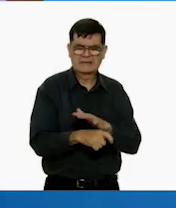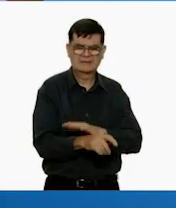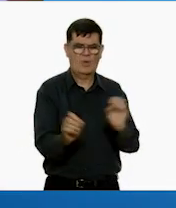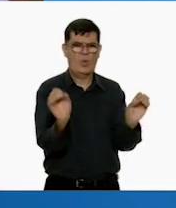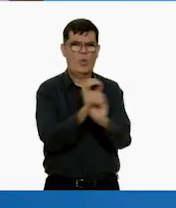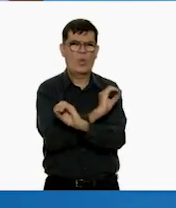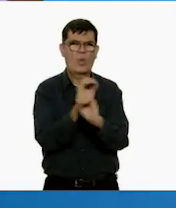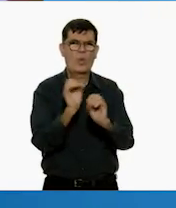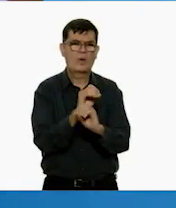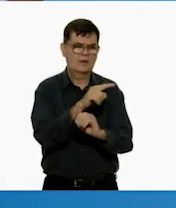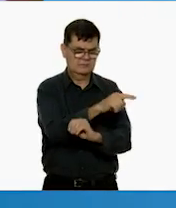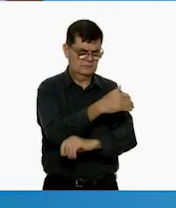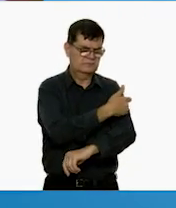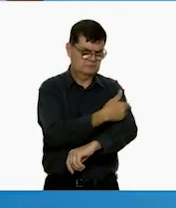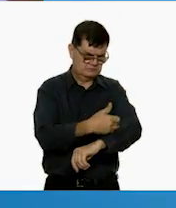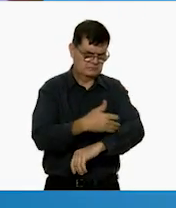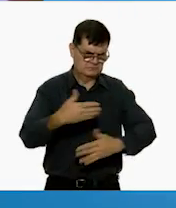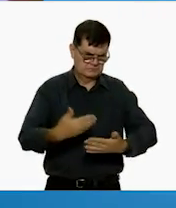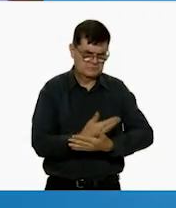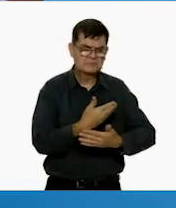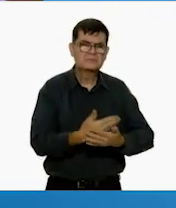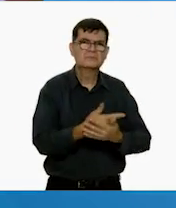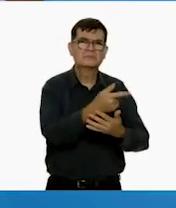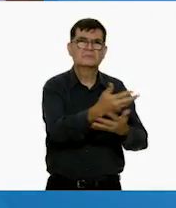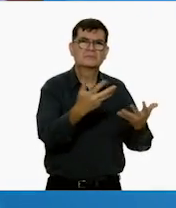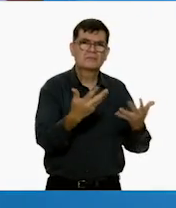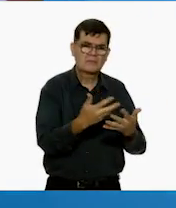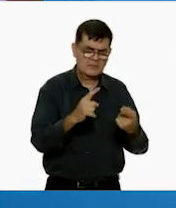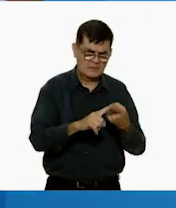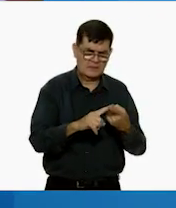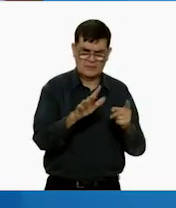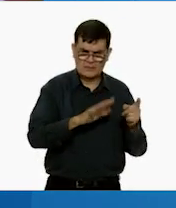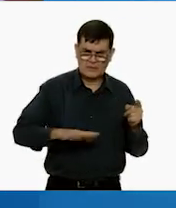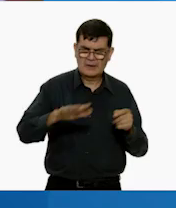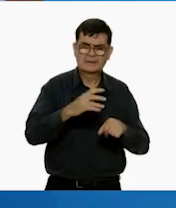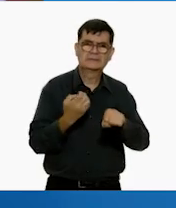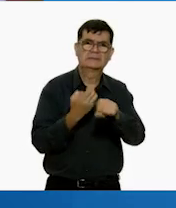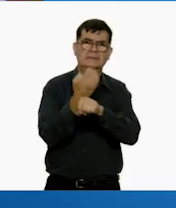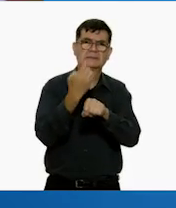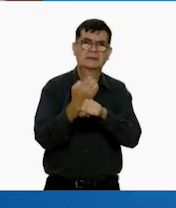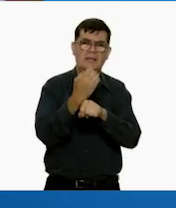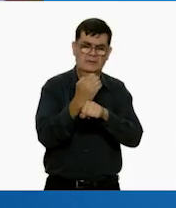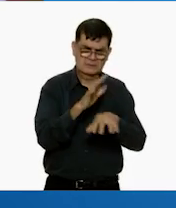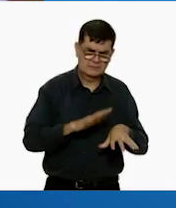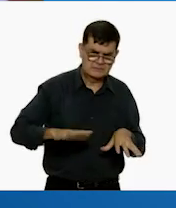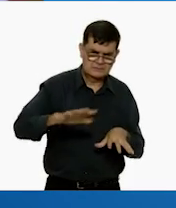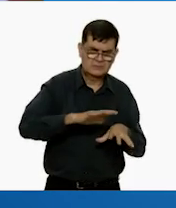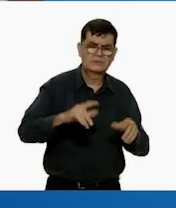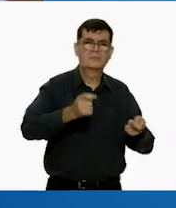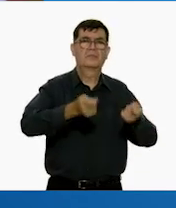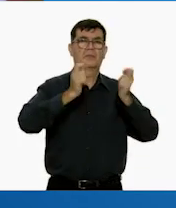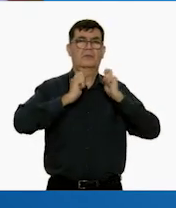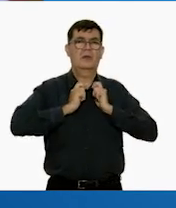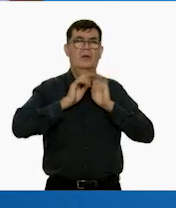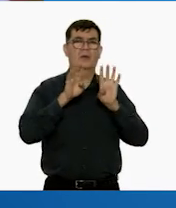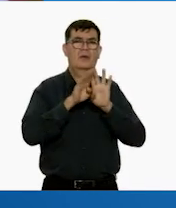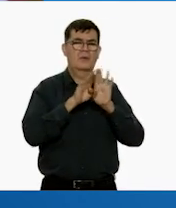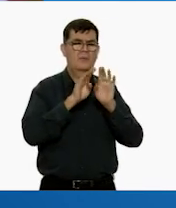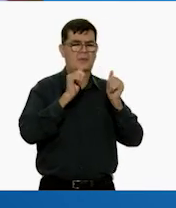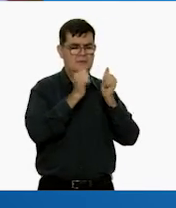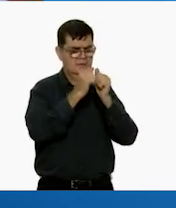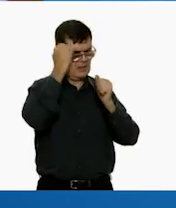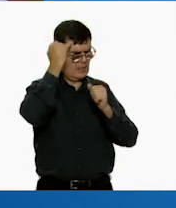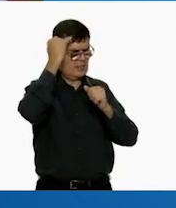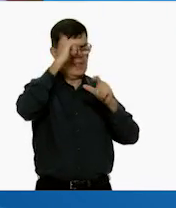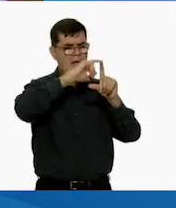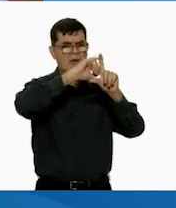hizo una familia, formó un Estado, nos dio el ideario republicano